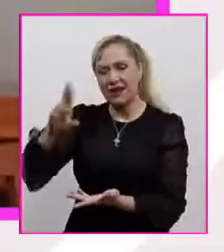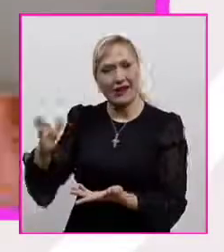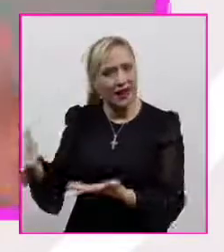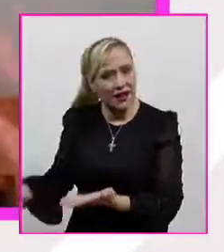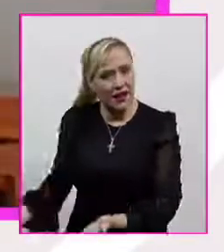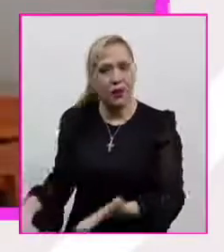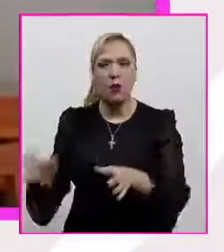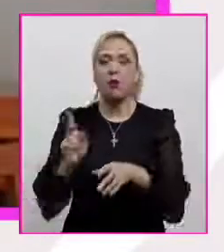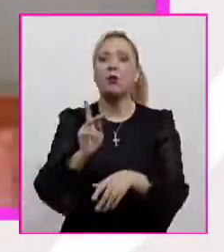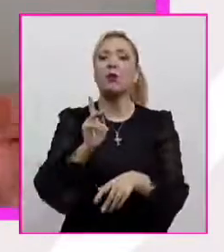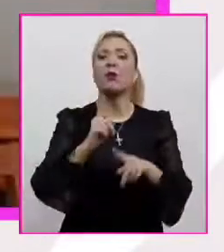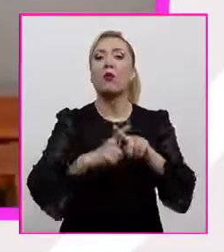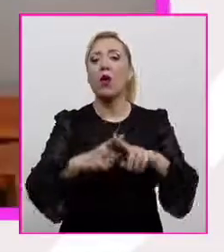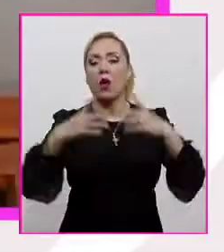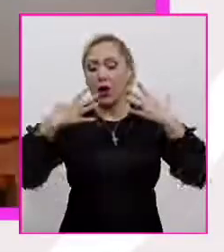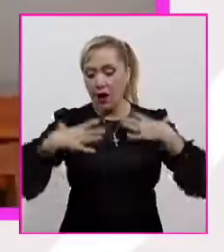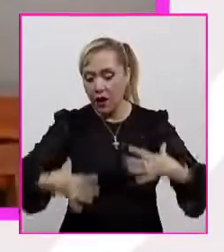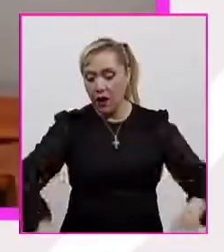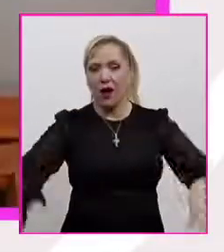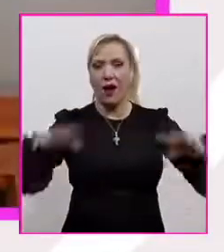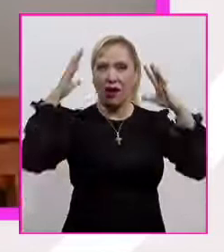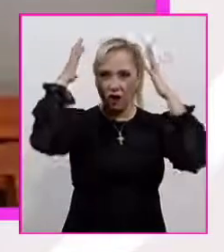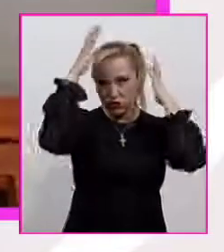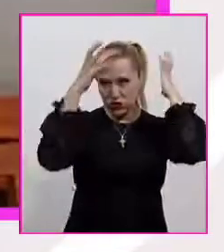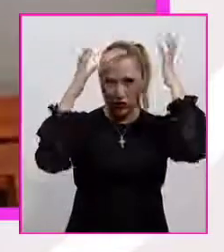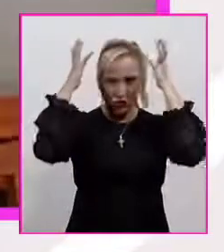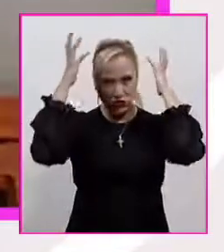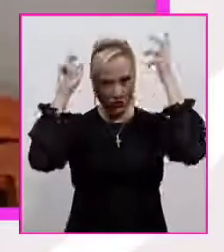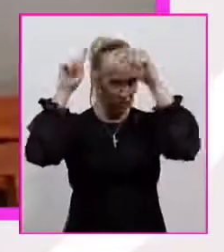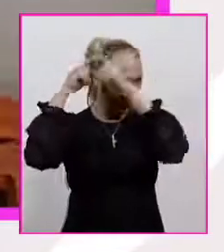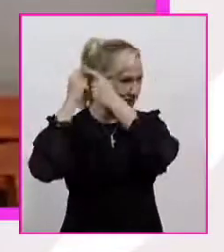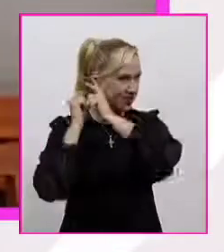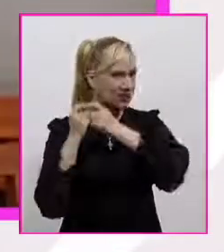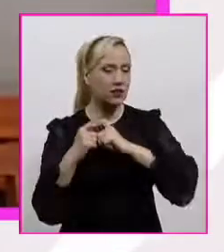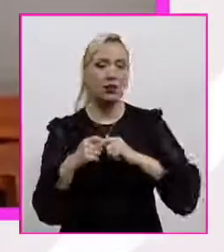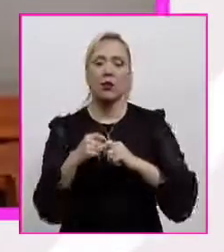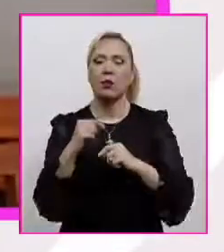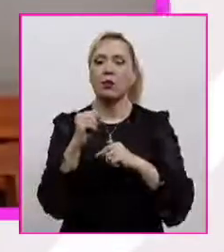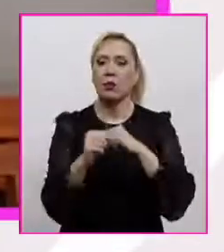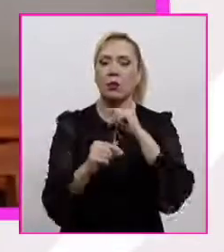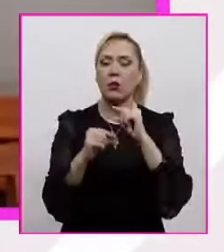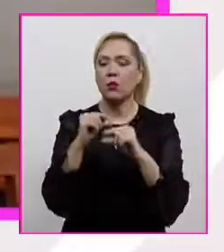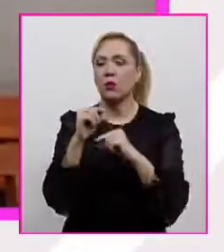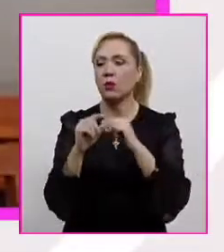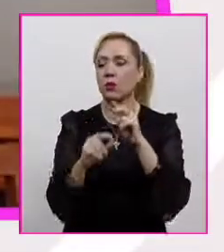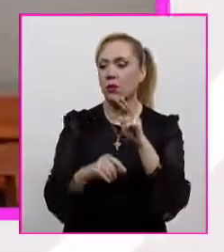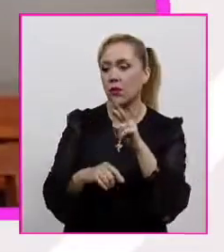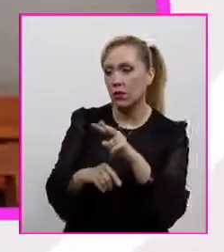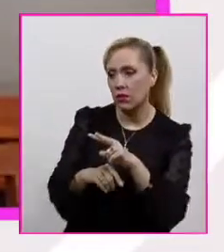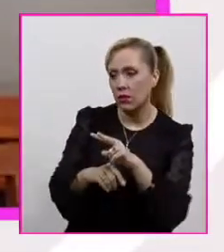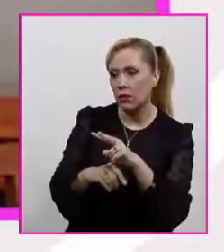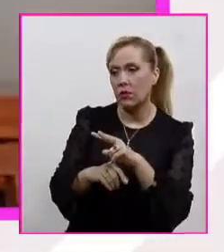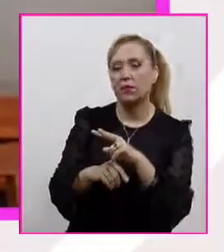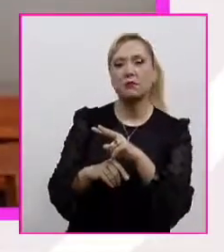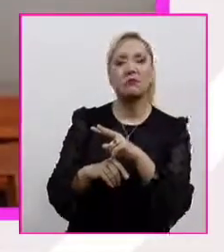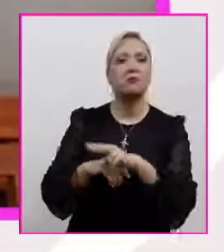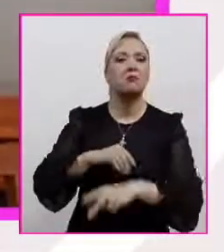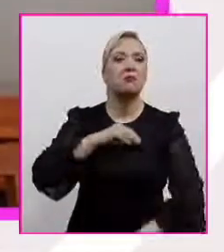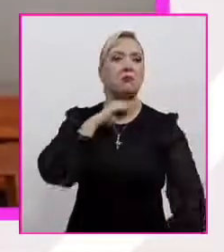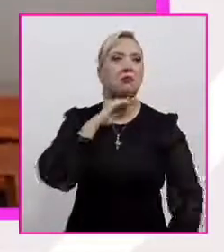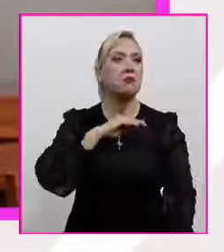la vestimenta o los peinados o demás han ido modificándose para pasar como más